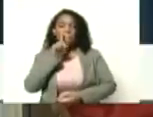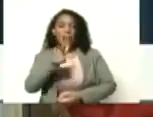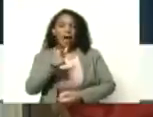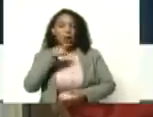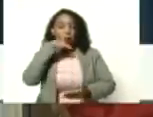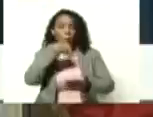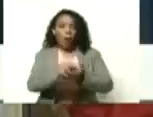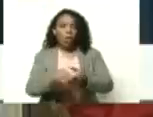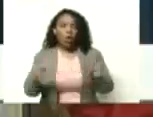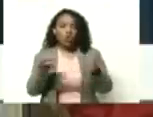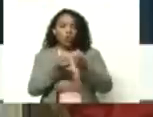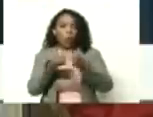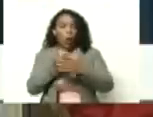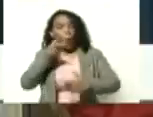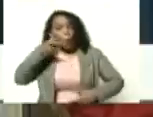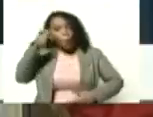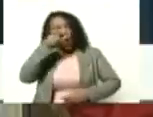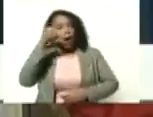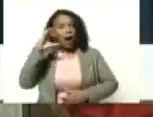carlos lam